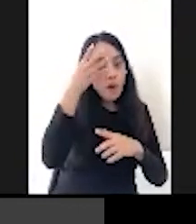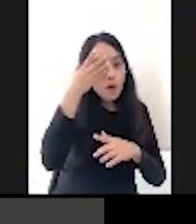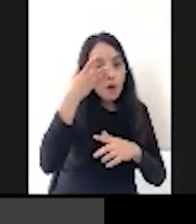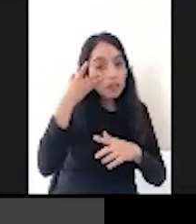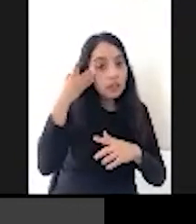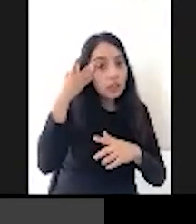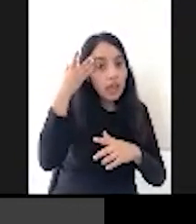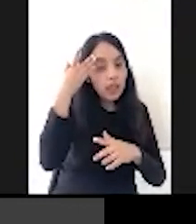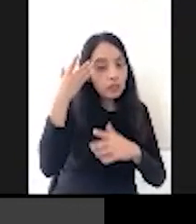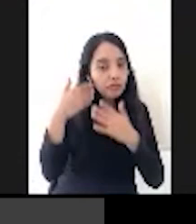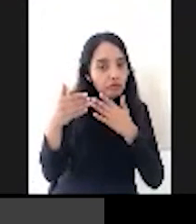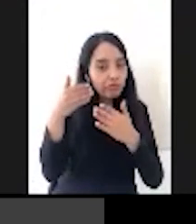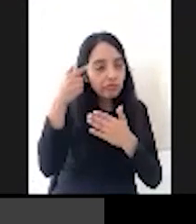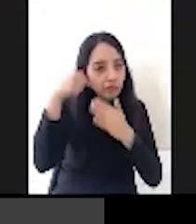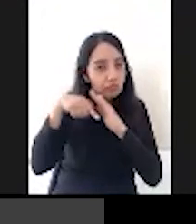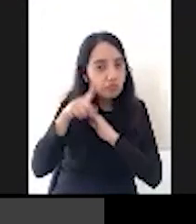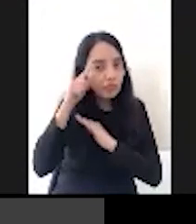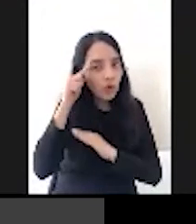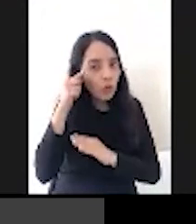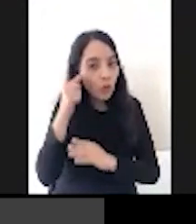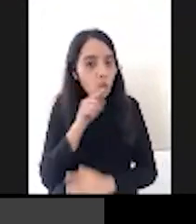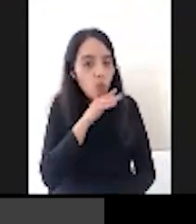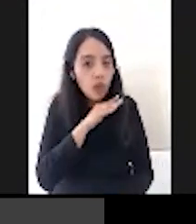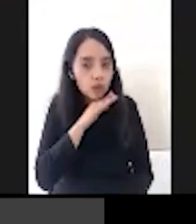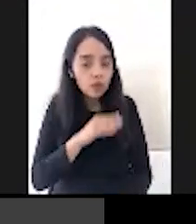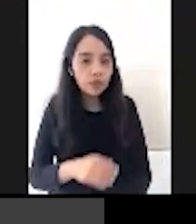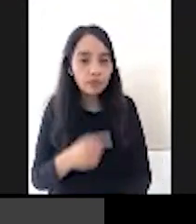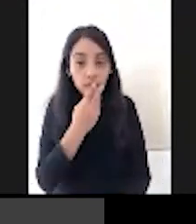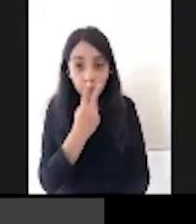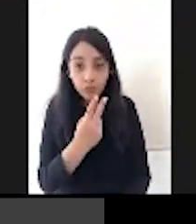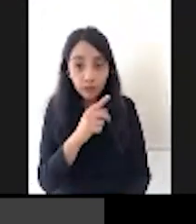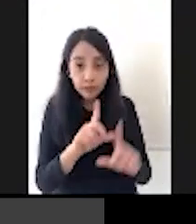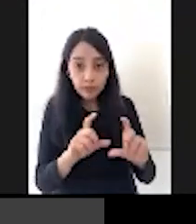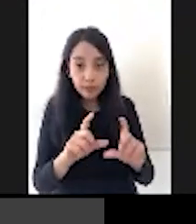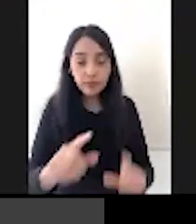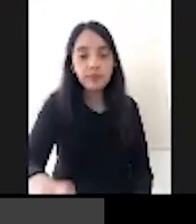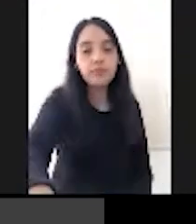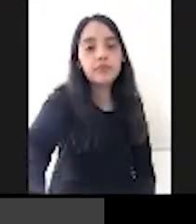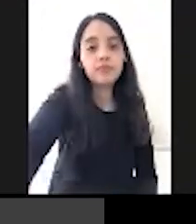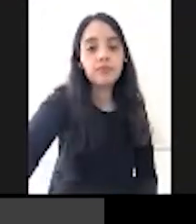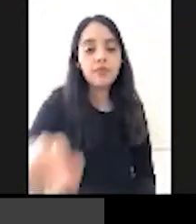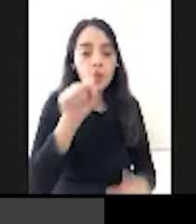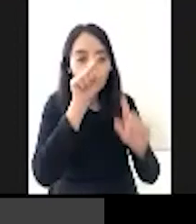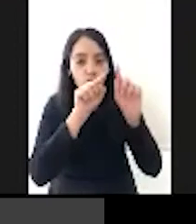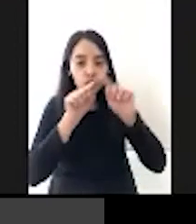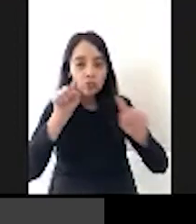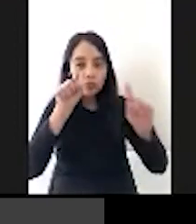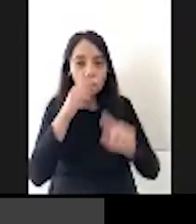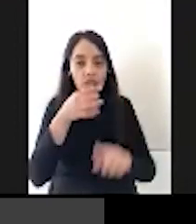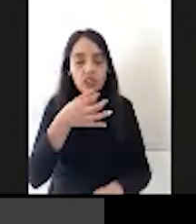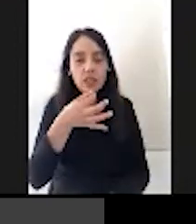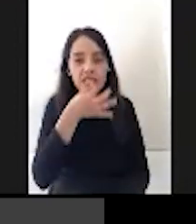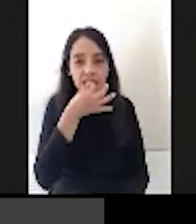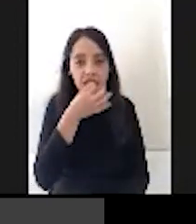de la derecha, ustedes pueden ver, sobre todo en la del medio, ¿sí? La del medio pueden ver distintos puntitos verdes y azules que representan con qué región